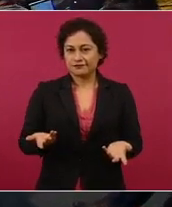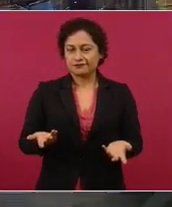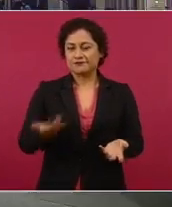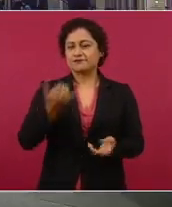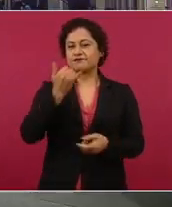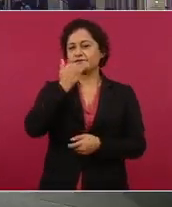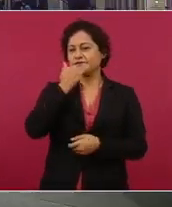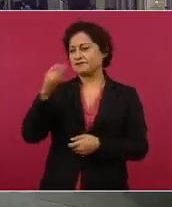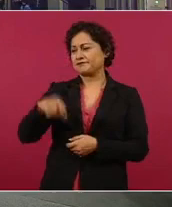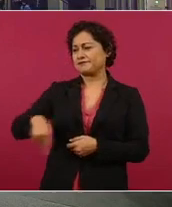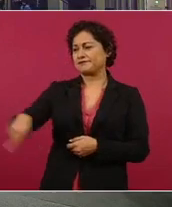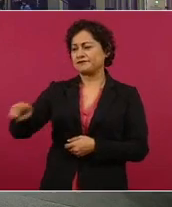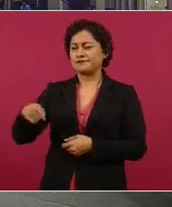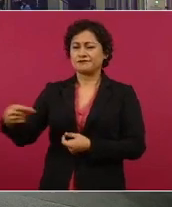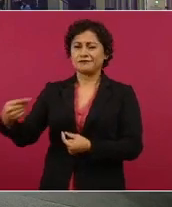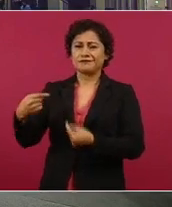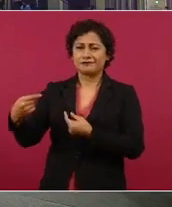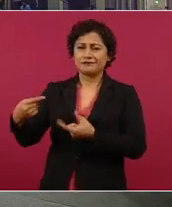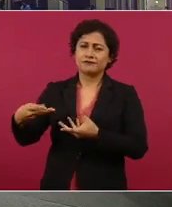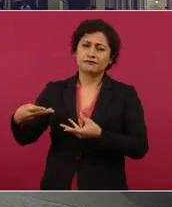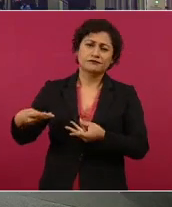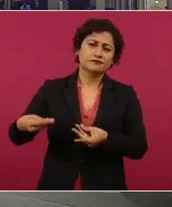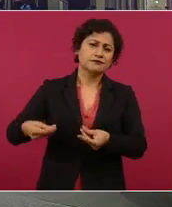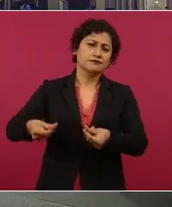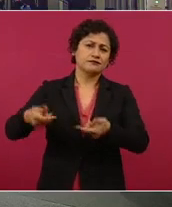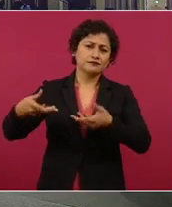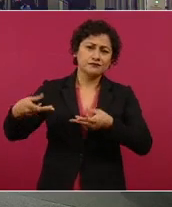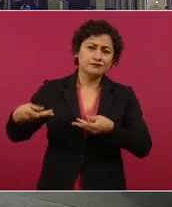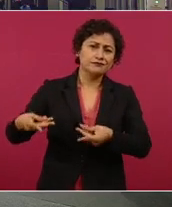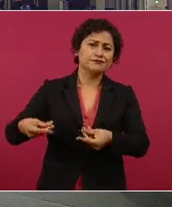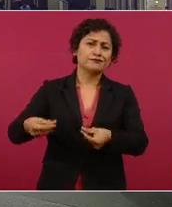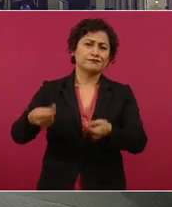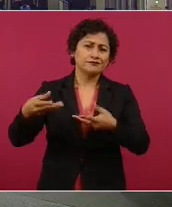gastan y gastan y gastan dinero